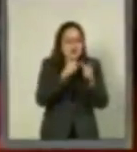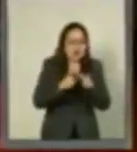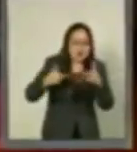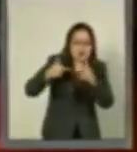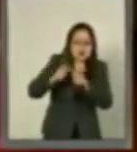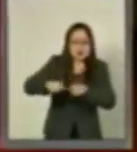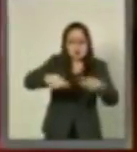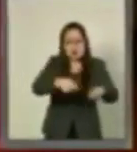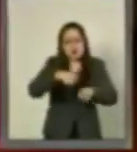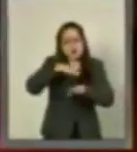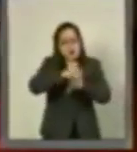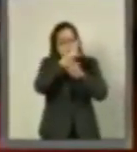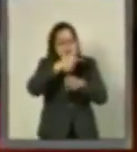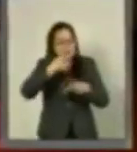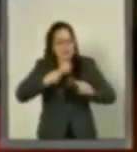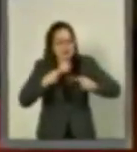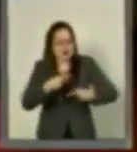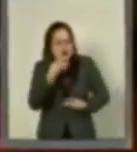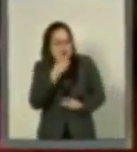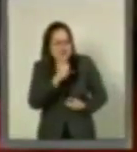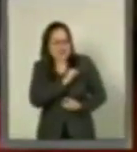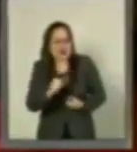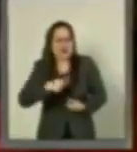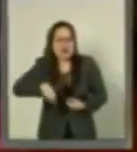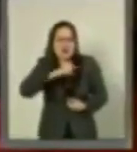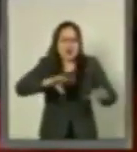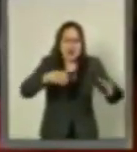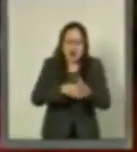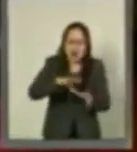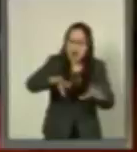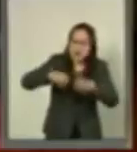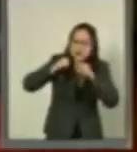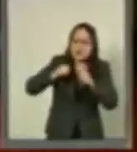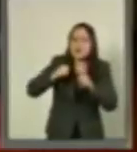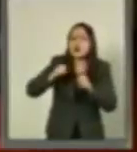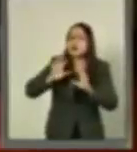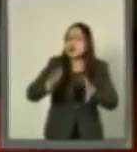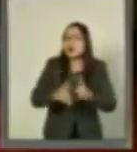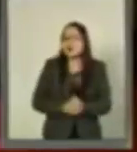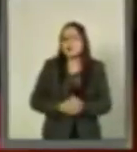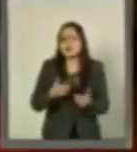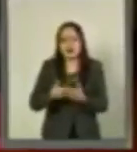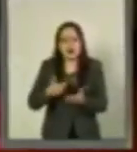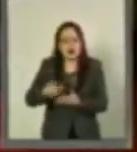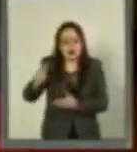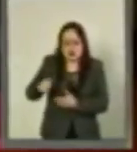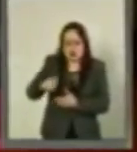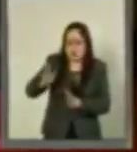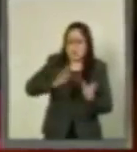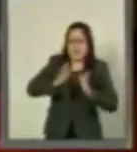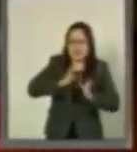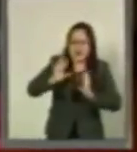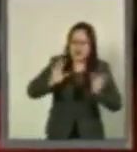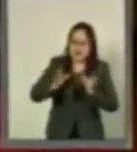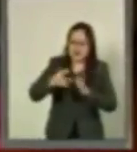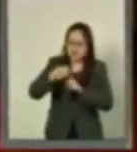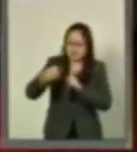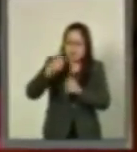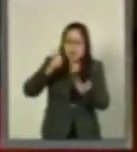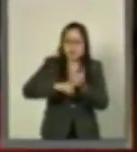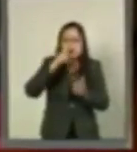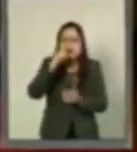el tema respecto a estos delincuentes. Hoy han sido logros de nuestras Fuerzas Armadas, de la Policía